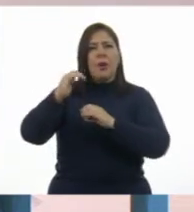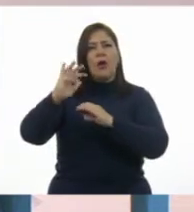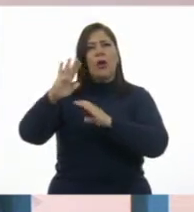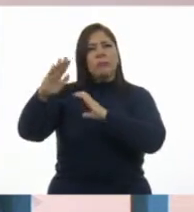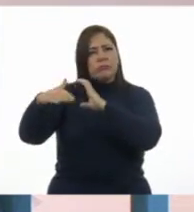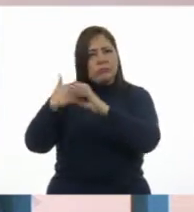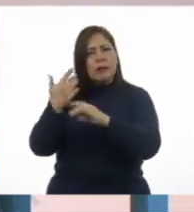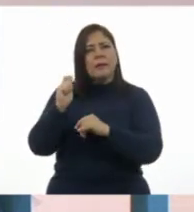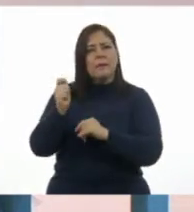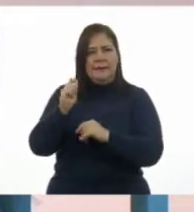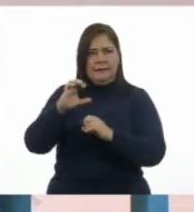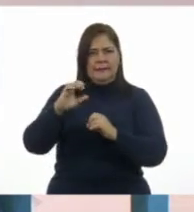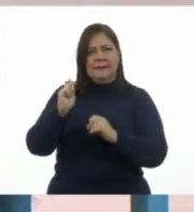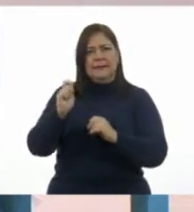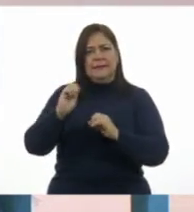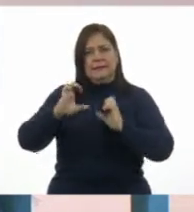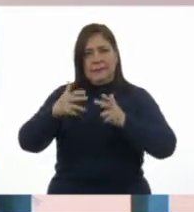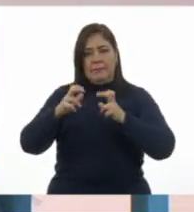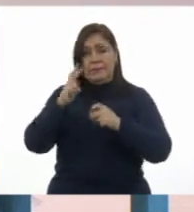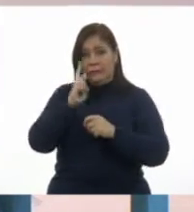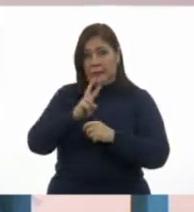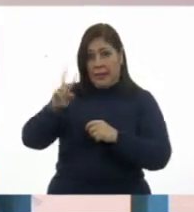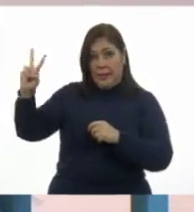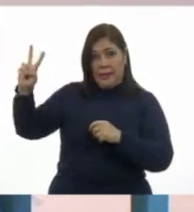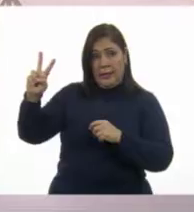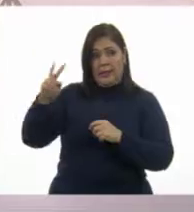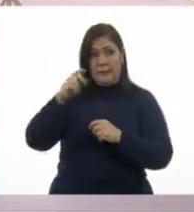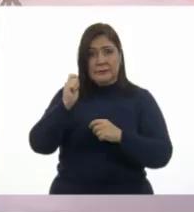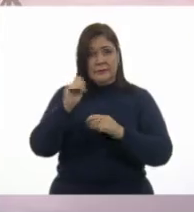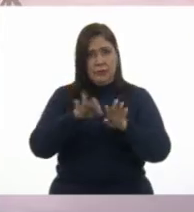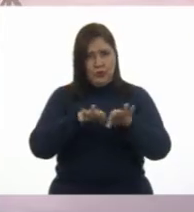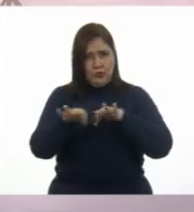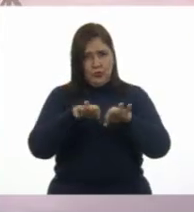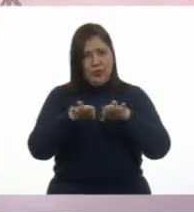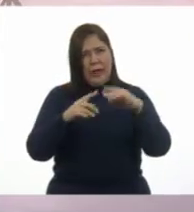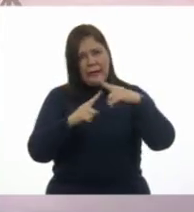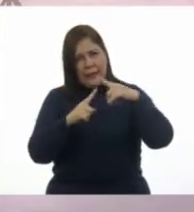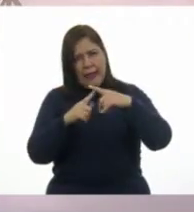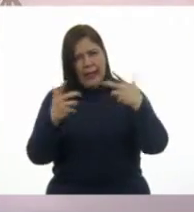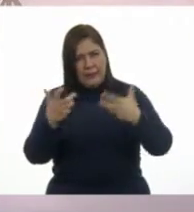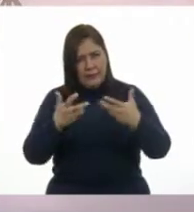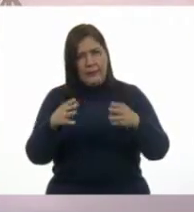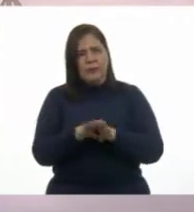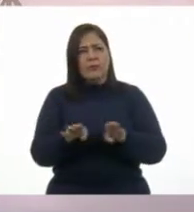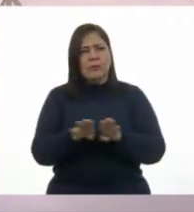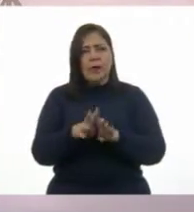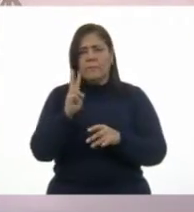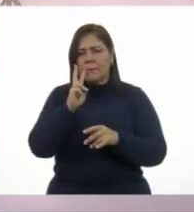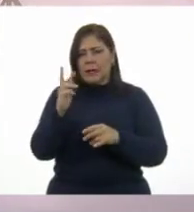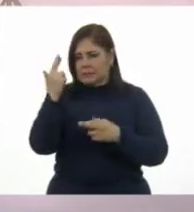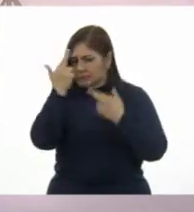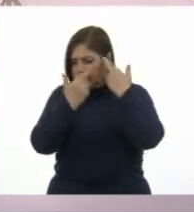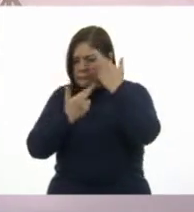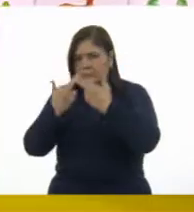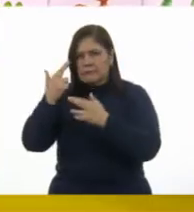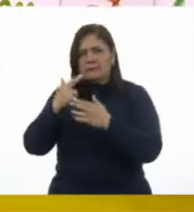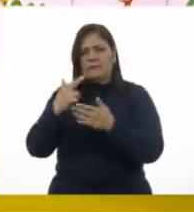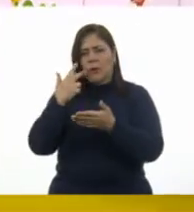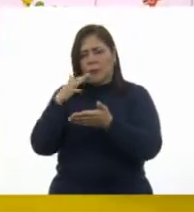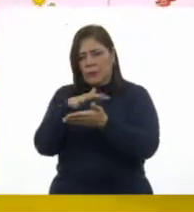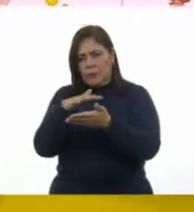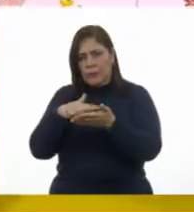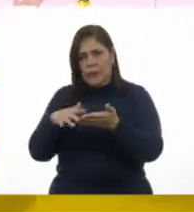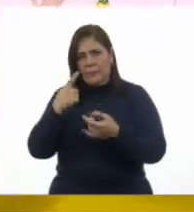Sí, mira cómo hicieron sus trabajos. Vamos a revisar estos escritos. Micaela,